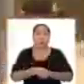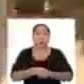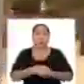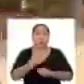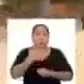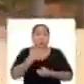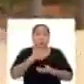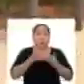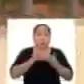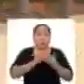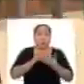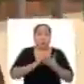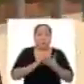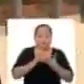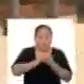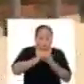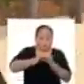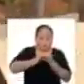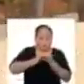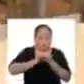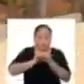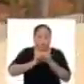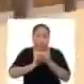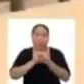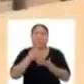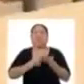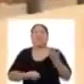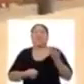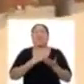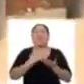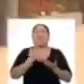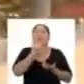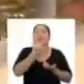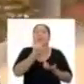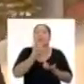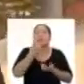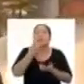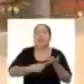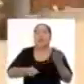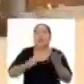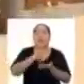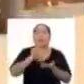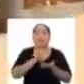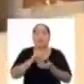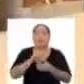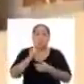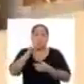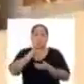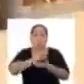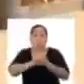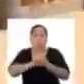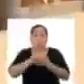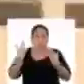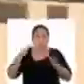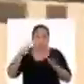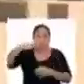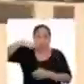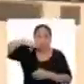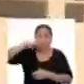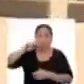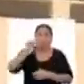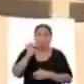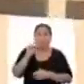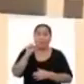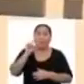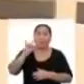Ay, perdón, es que estaba haciendo mi presupuesto mensual, porque luego me queda ajustada y ya no tengo nada para fin de mes. ¿Y tú? ¿Ya has hecho tu presupuesto?